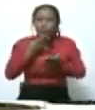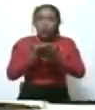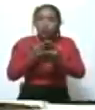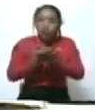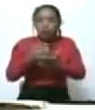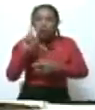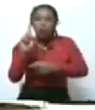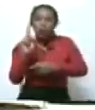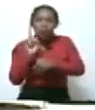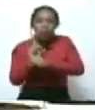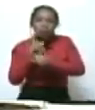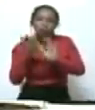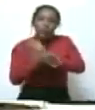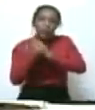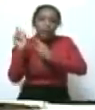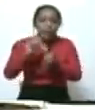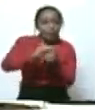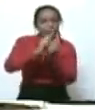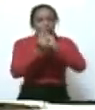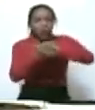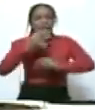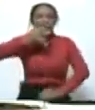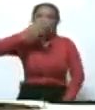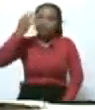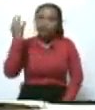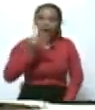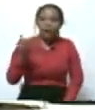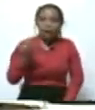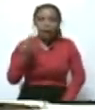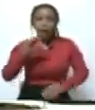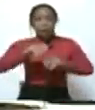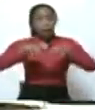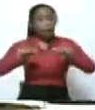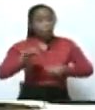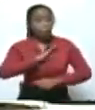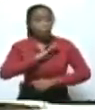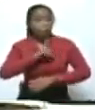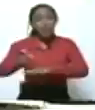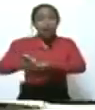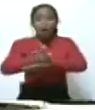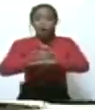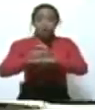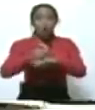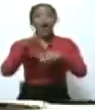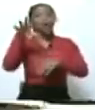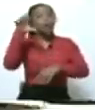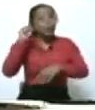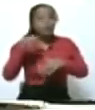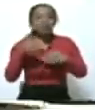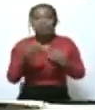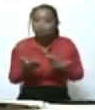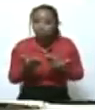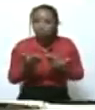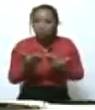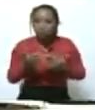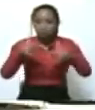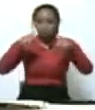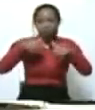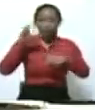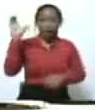de que esas propuestas se conviertan en realidad en el territorio y que el gobierno entienda que desde